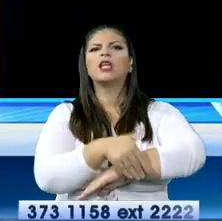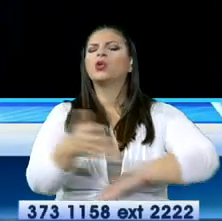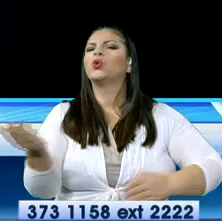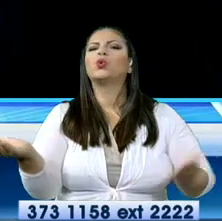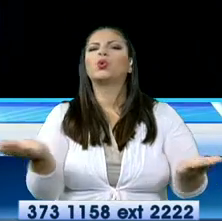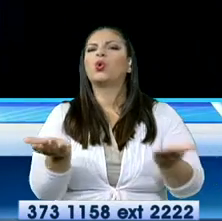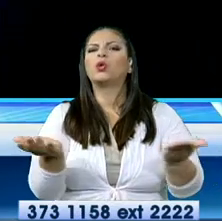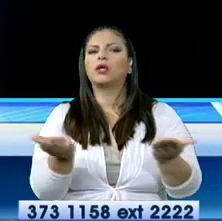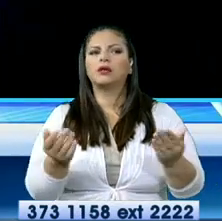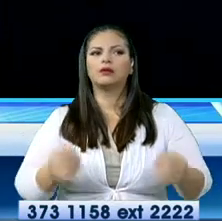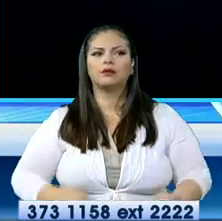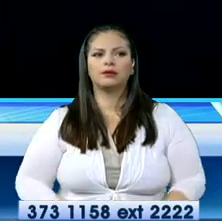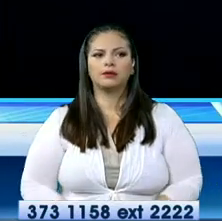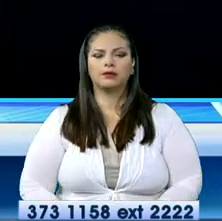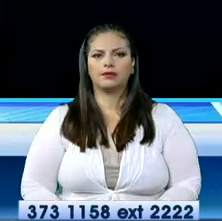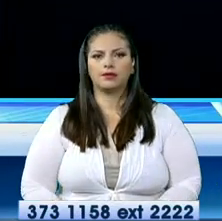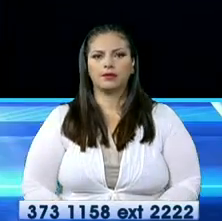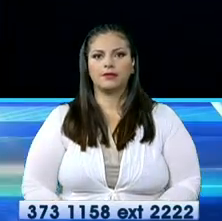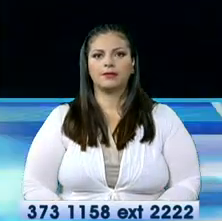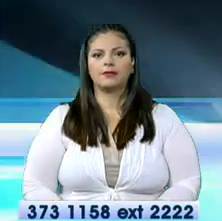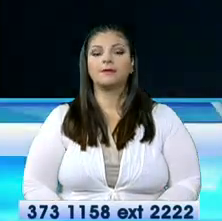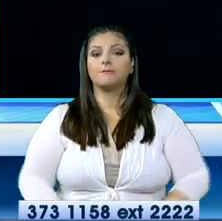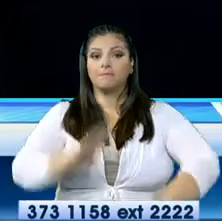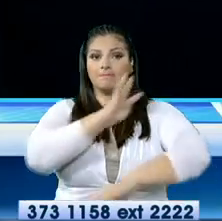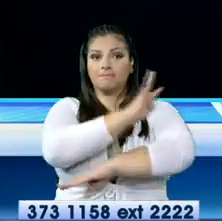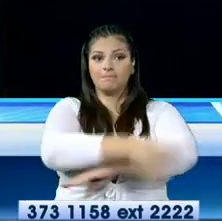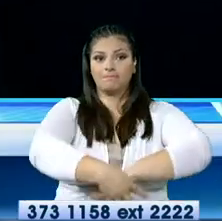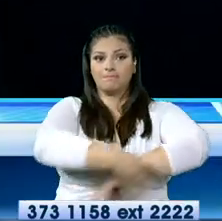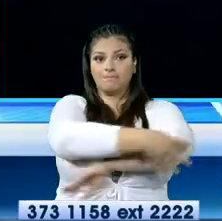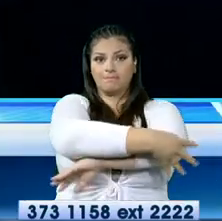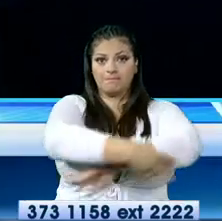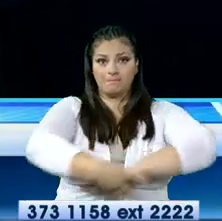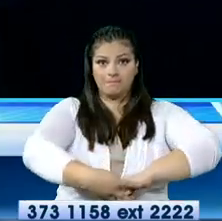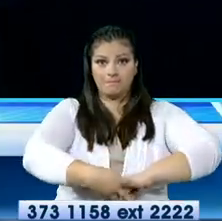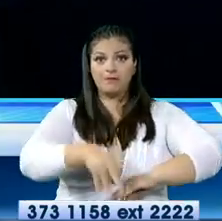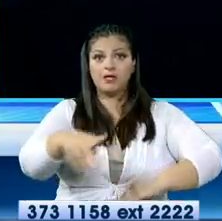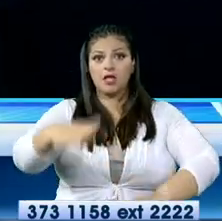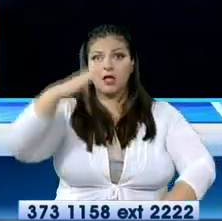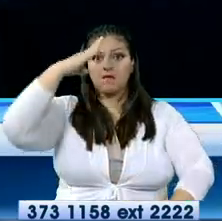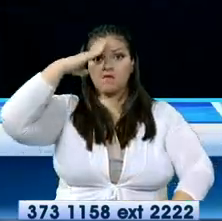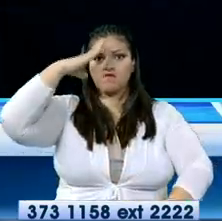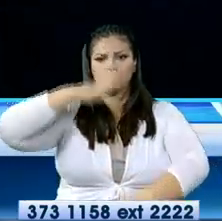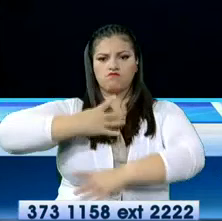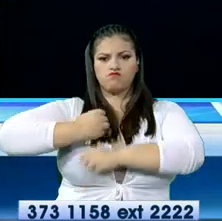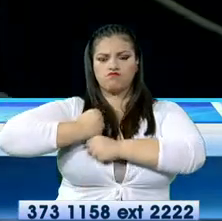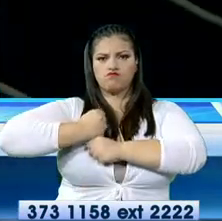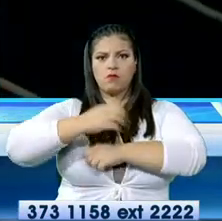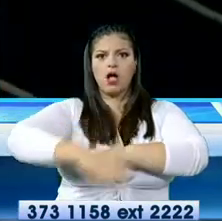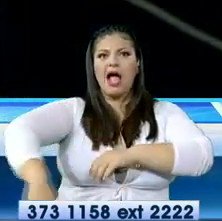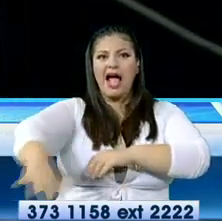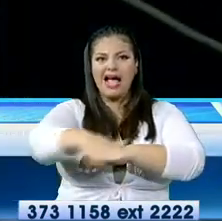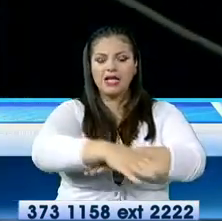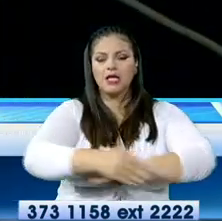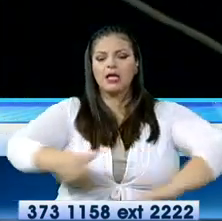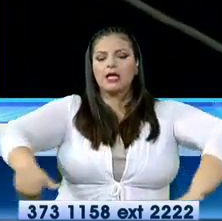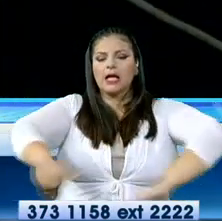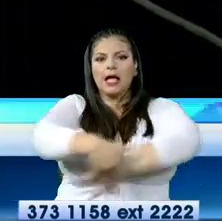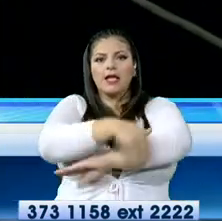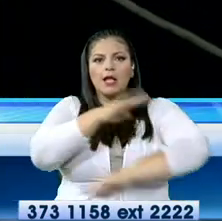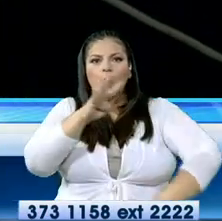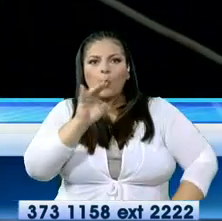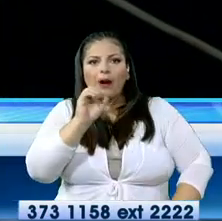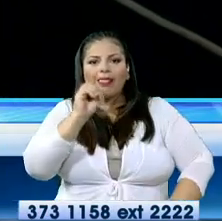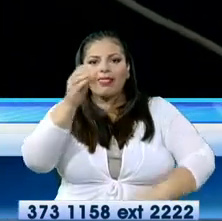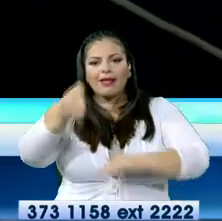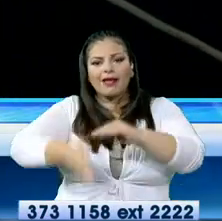No, atrás del cementerio del suburbio, ¿verdad? Del José María Canales. Ahí está, la 40 y Callejón F. Ya. Ese es el sector para